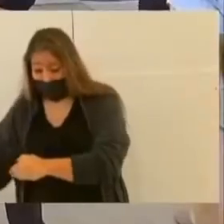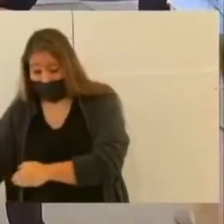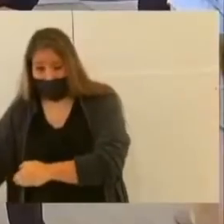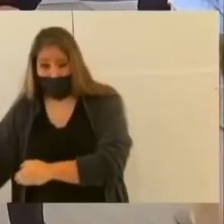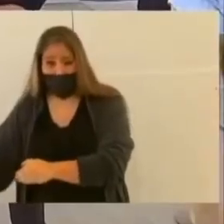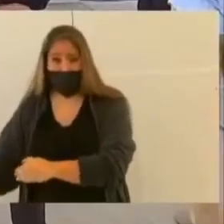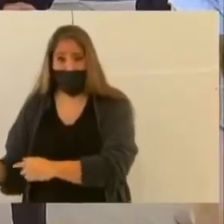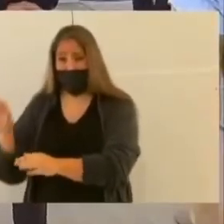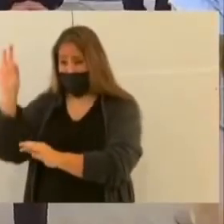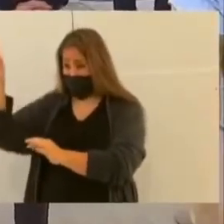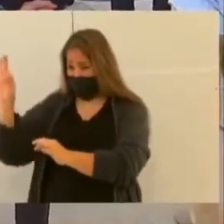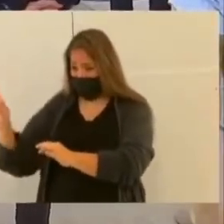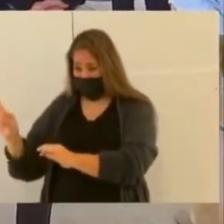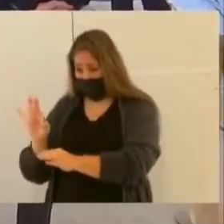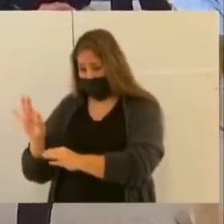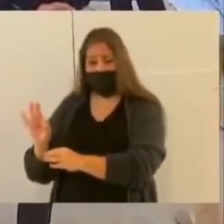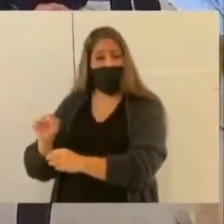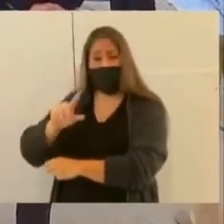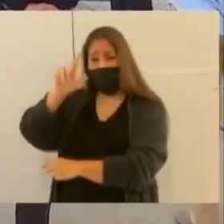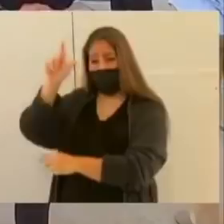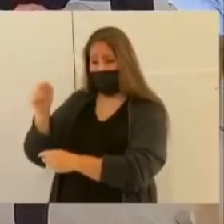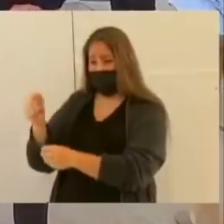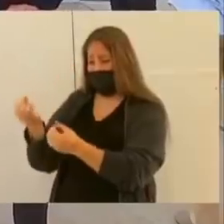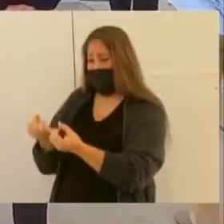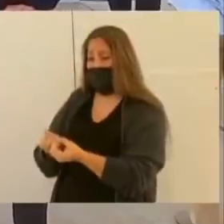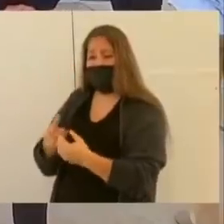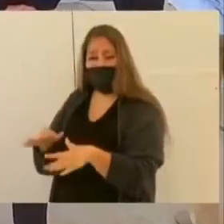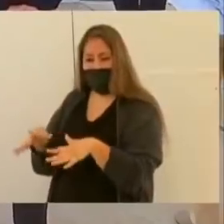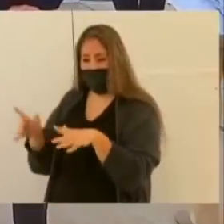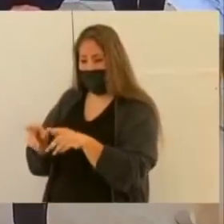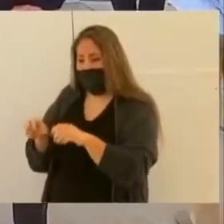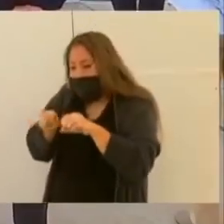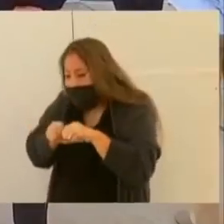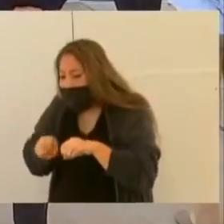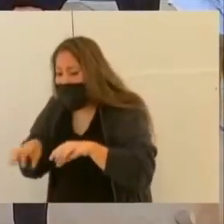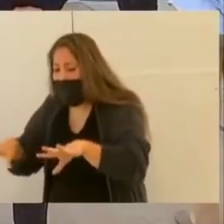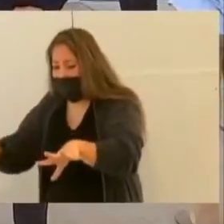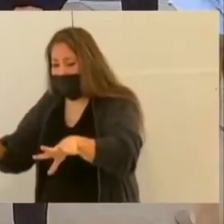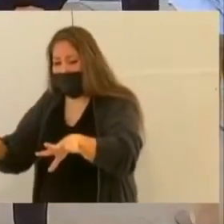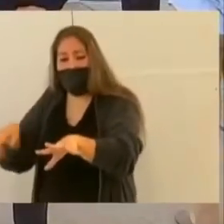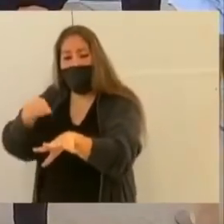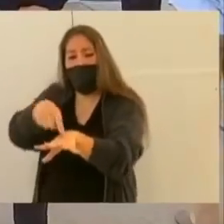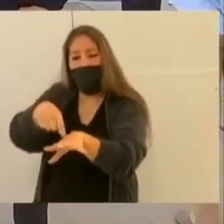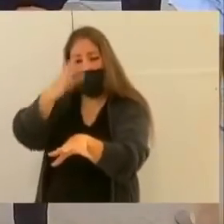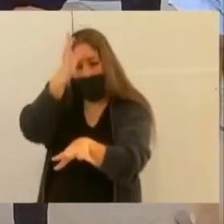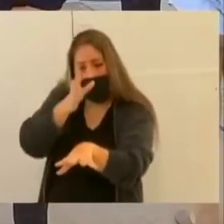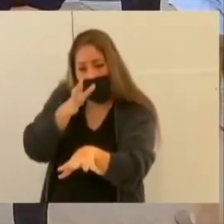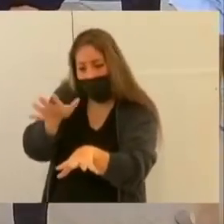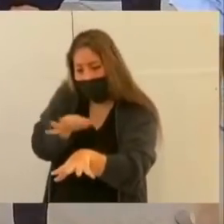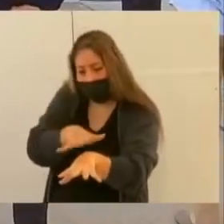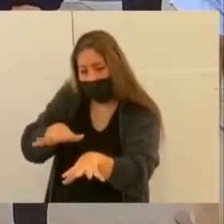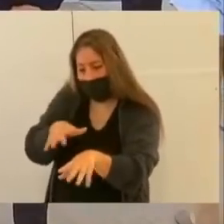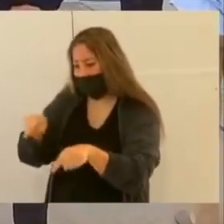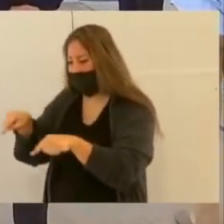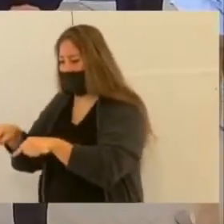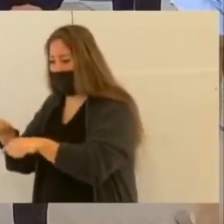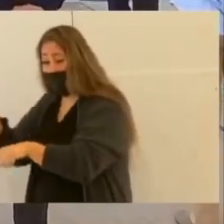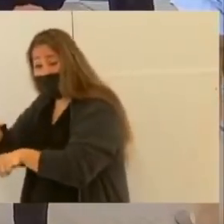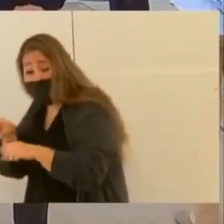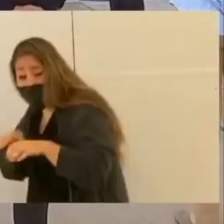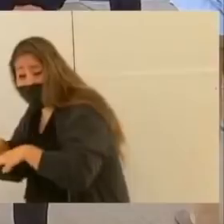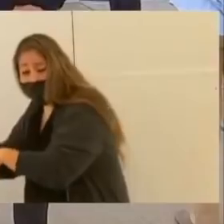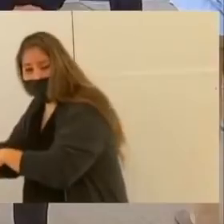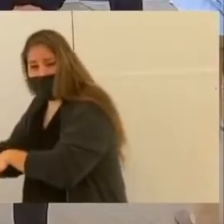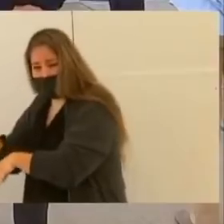están los puntos de entrega a los gobiernos del estado de Coahuila y del estado de Durango. Y a partir de aquí